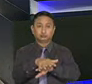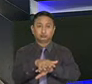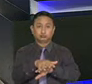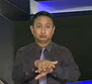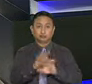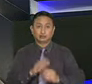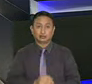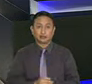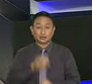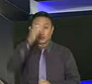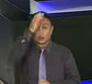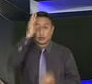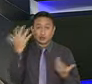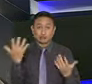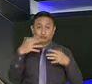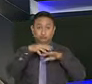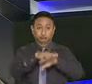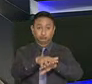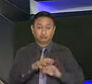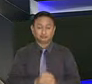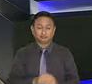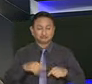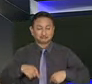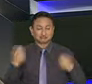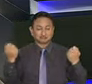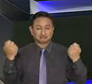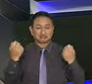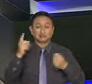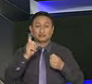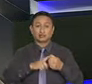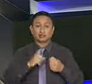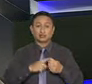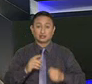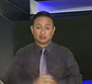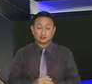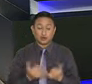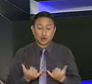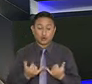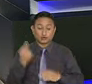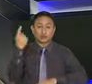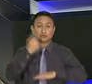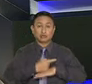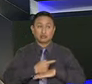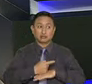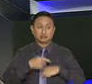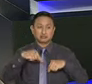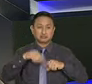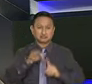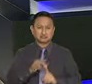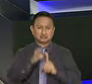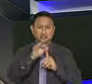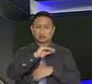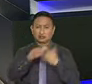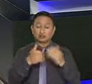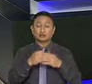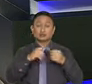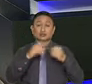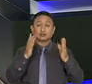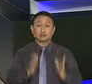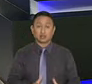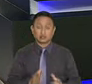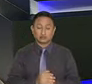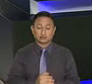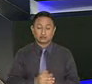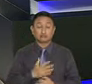entró a cultura y otra cultura Claro que sí vamos a festejar a nuestra bella ciudad hoy un día realmente especial para todos los quiteños para